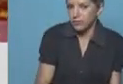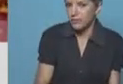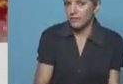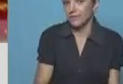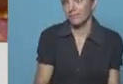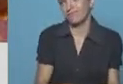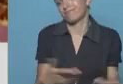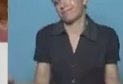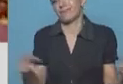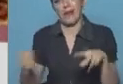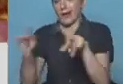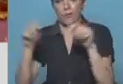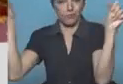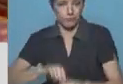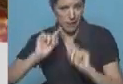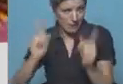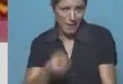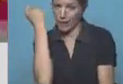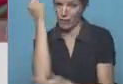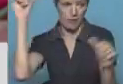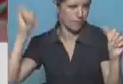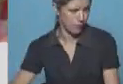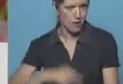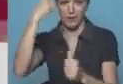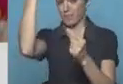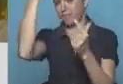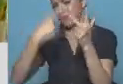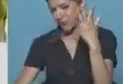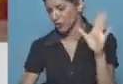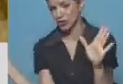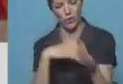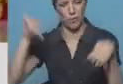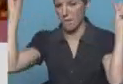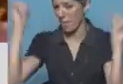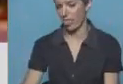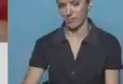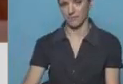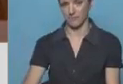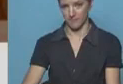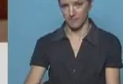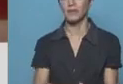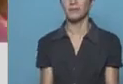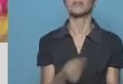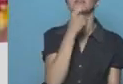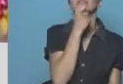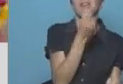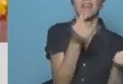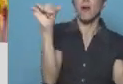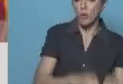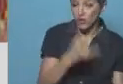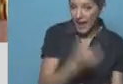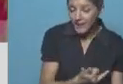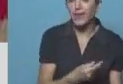obviamente cae la recaudación, cae la actividad económica y por supuesto te licúa. Las devaluaciones licúan derechos,